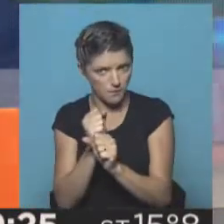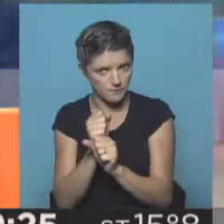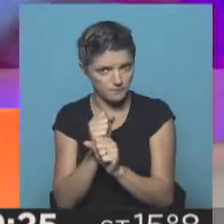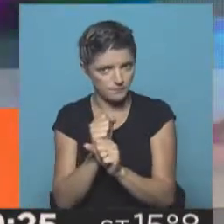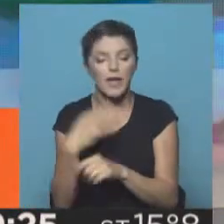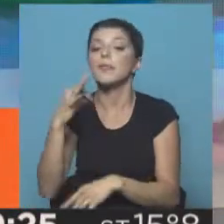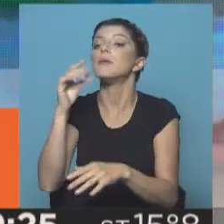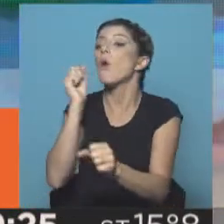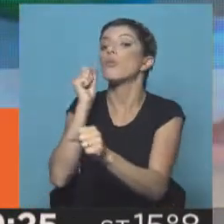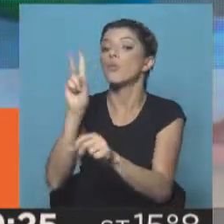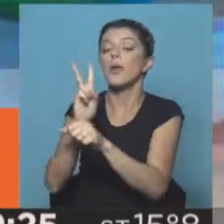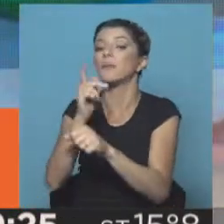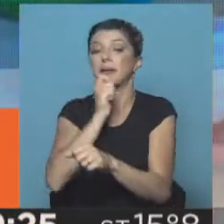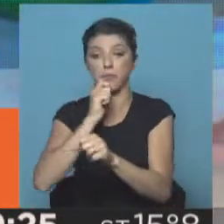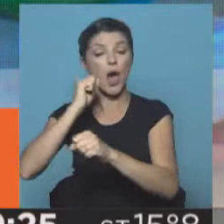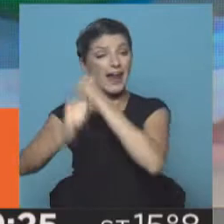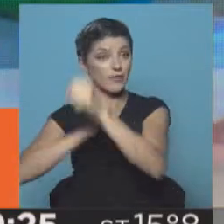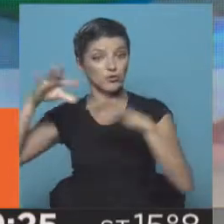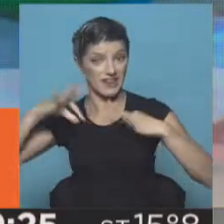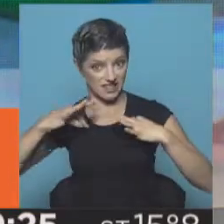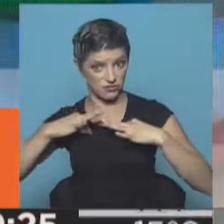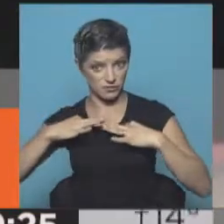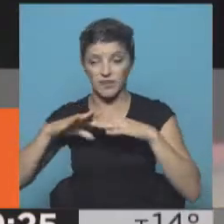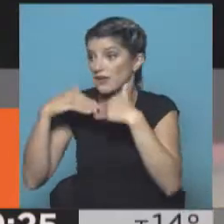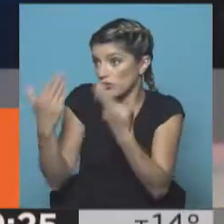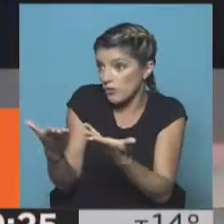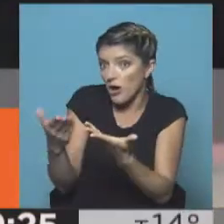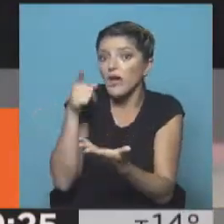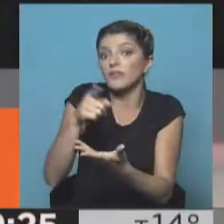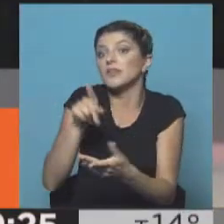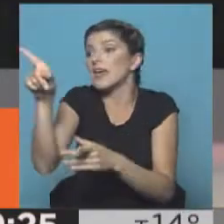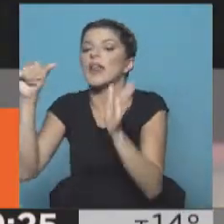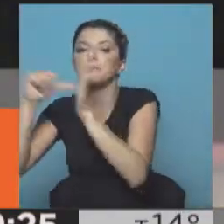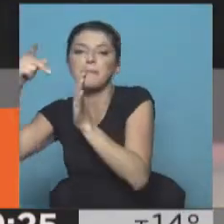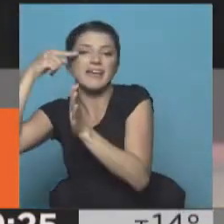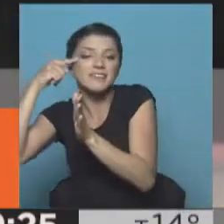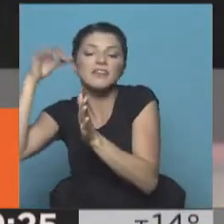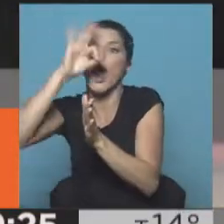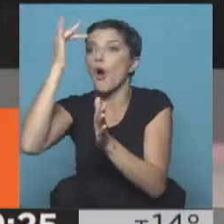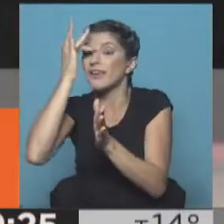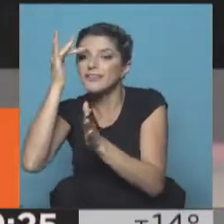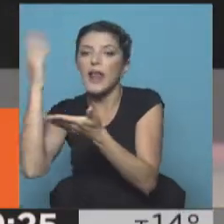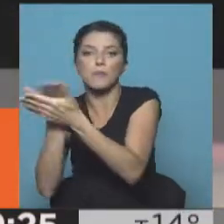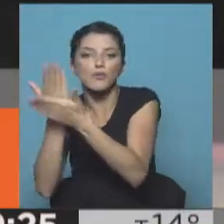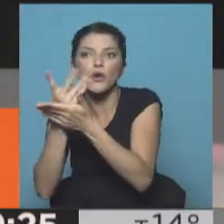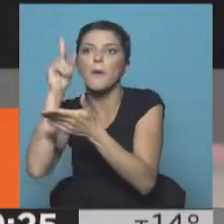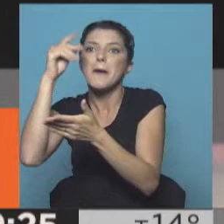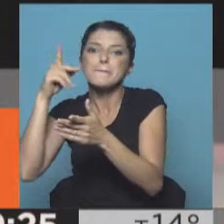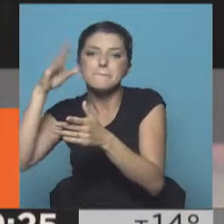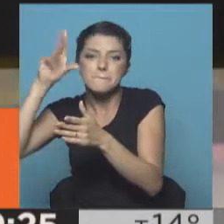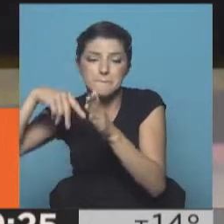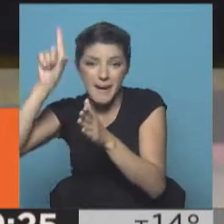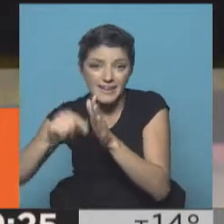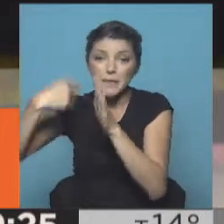industria textil, para dar una idea. Es evidente que una prenda se hace más barata en China o India, pero la verdad que en la industria textil trabajan mujeres y jóvenes que son